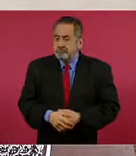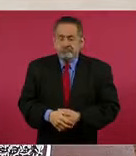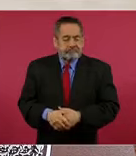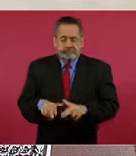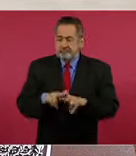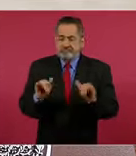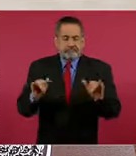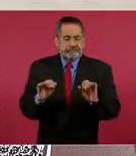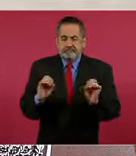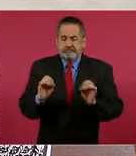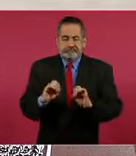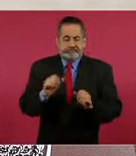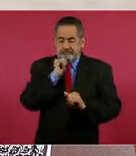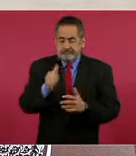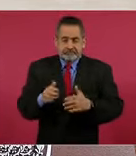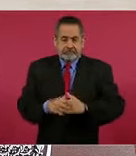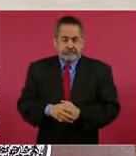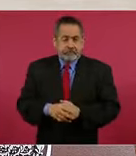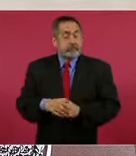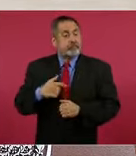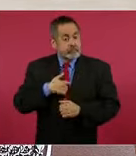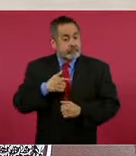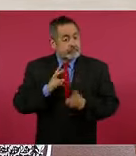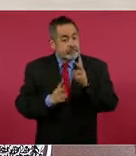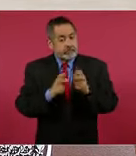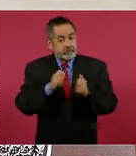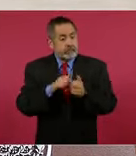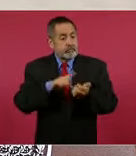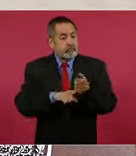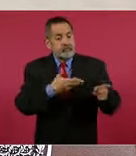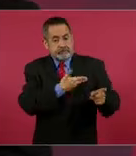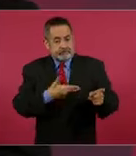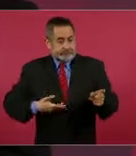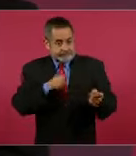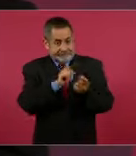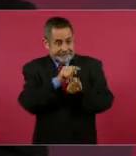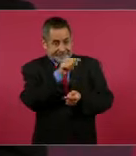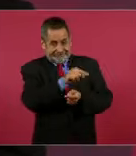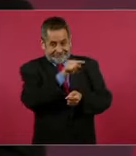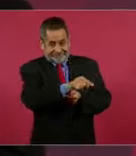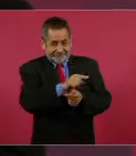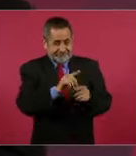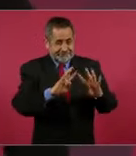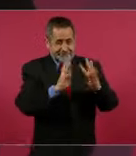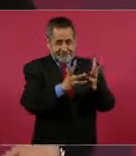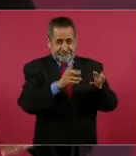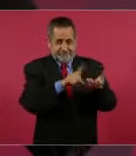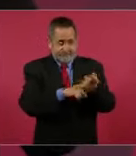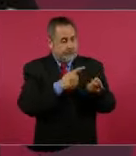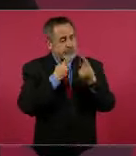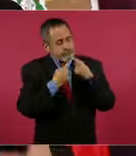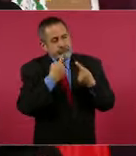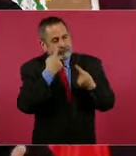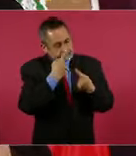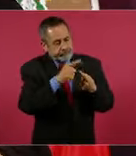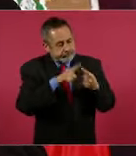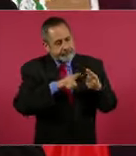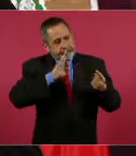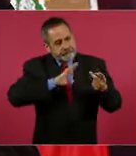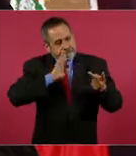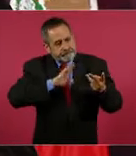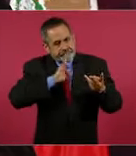Y yo hablé con el presidente del consejo y le hice ver, pues, de que estaba mal.